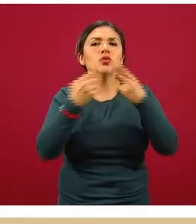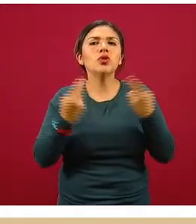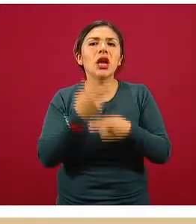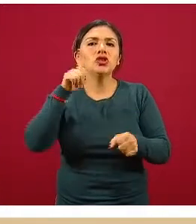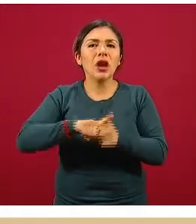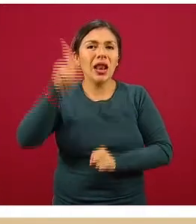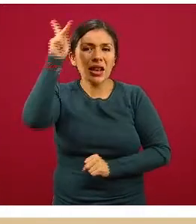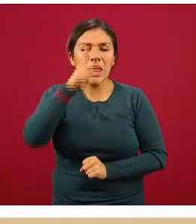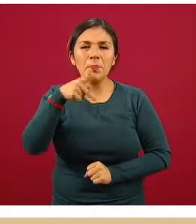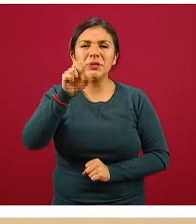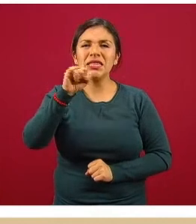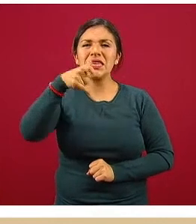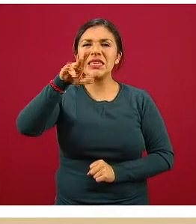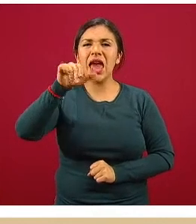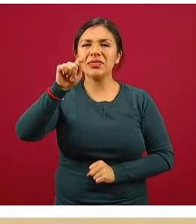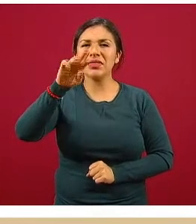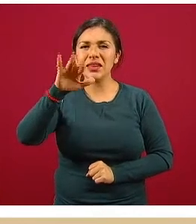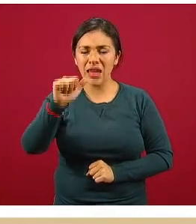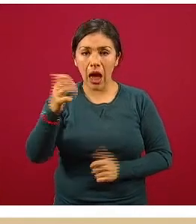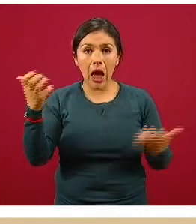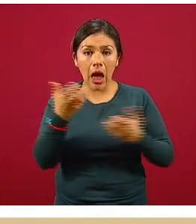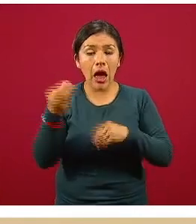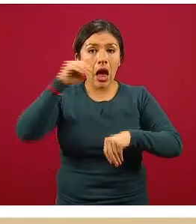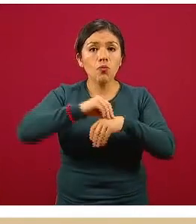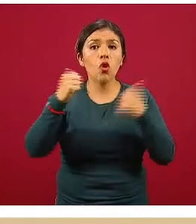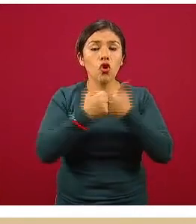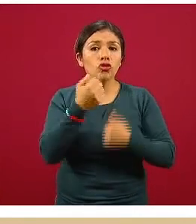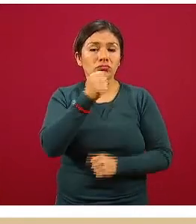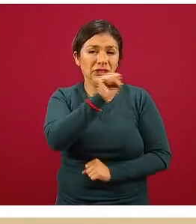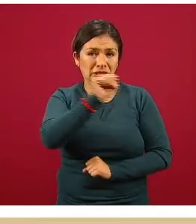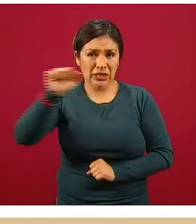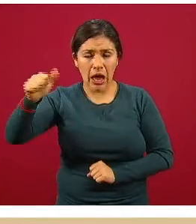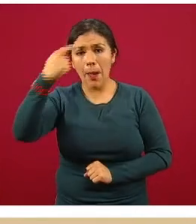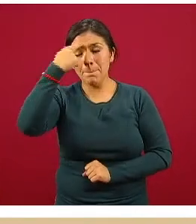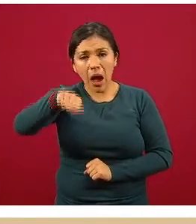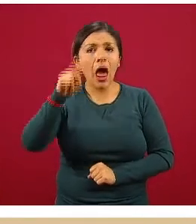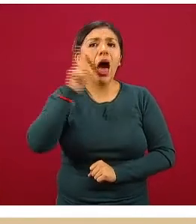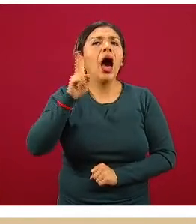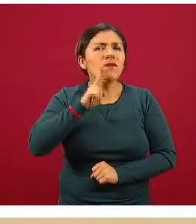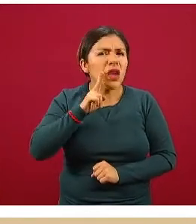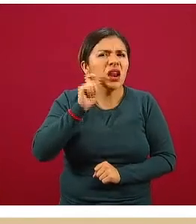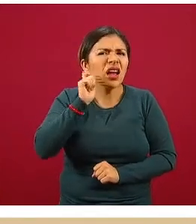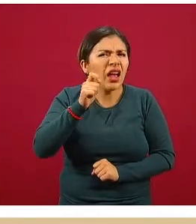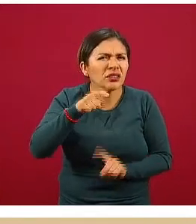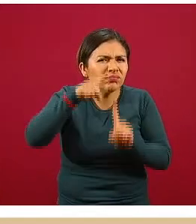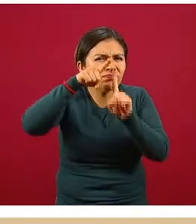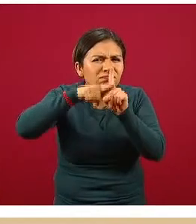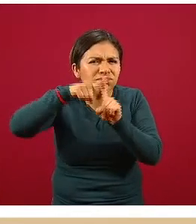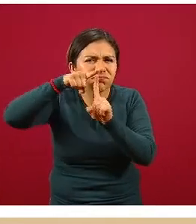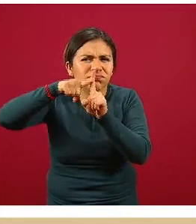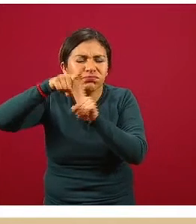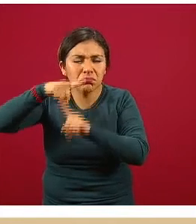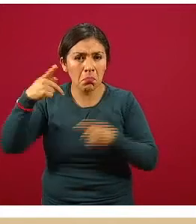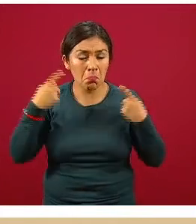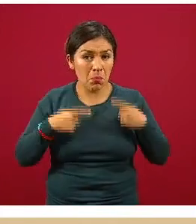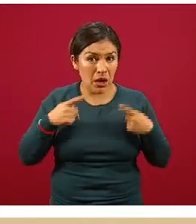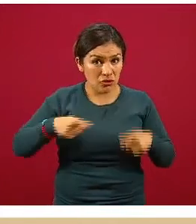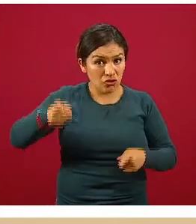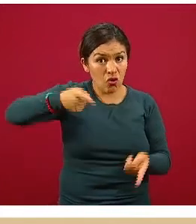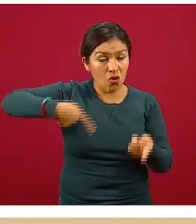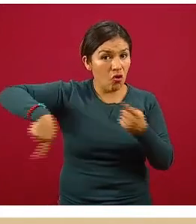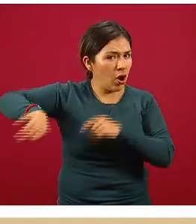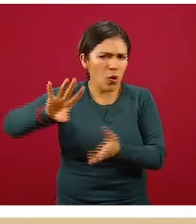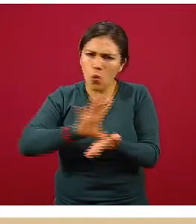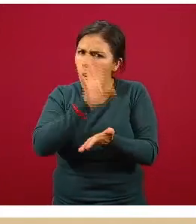de Psiquiatría pusieron a disposición de la Secretaría de Salud para tomar el pulso y para poder evaluar a las personas, a la